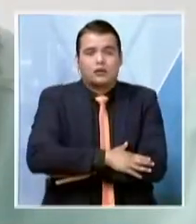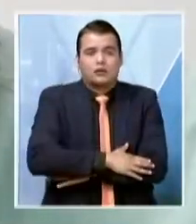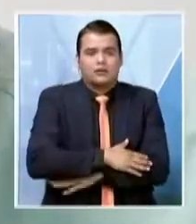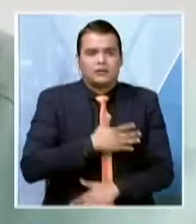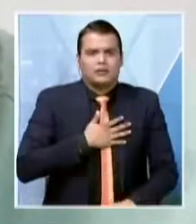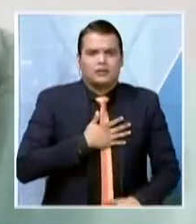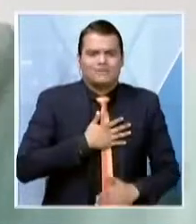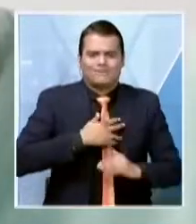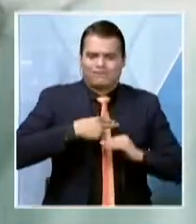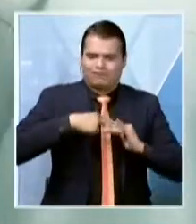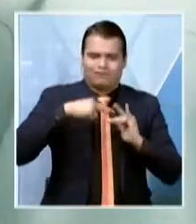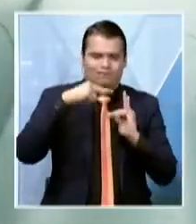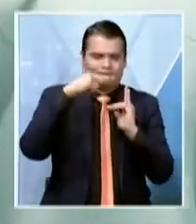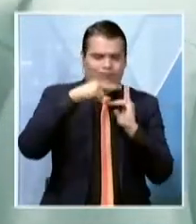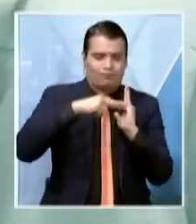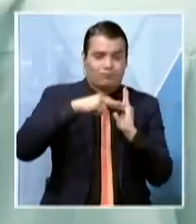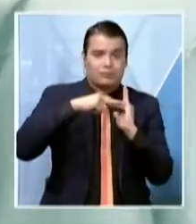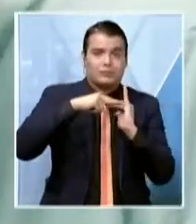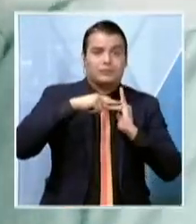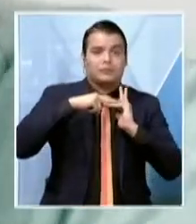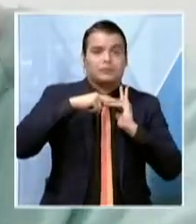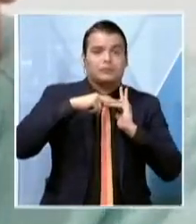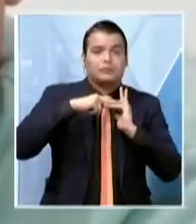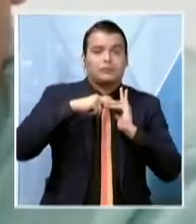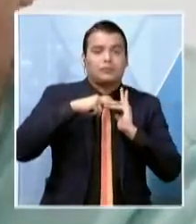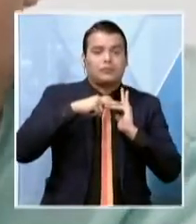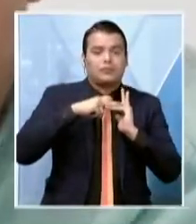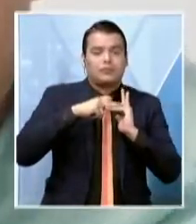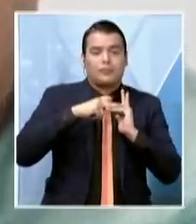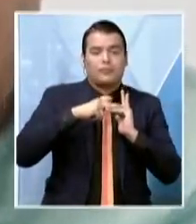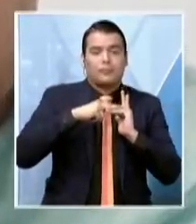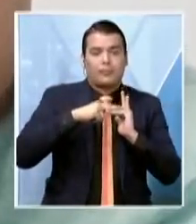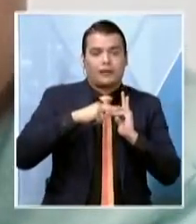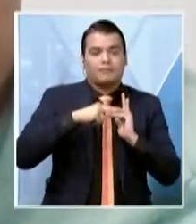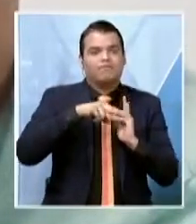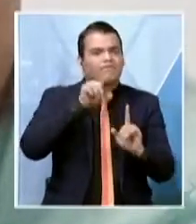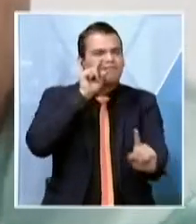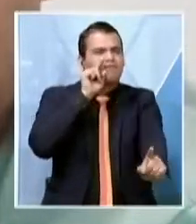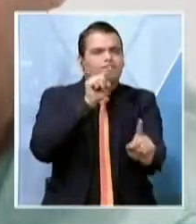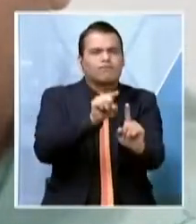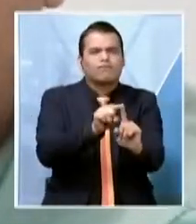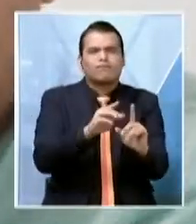estarme acostado en una sola posición de espalda